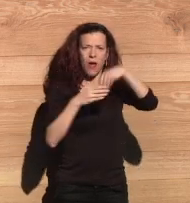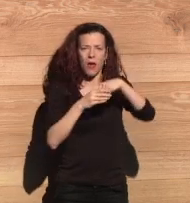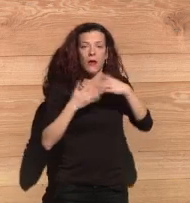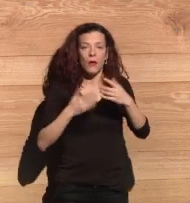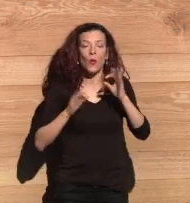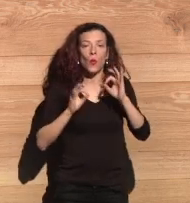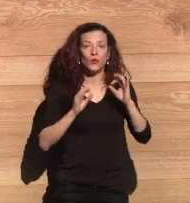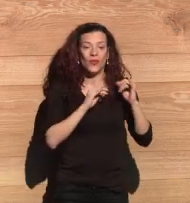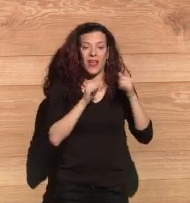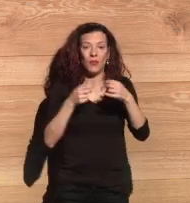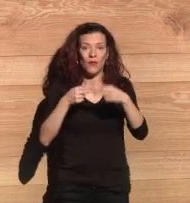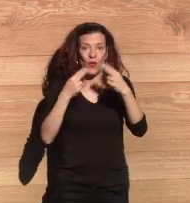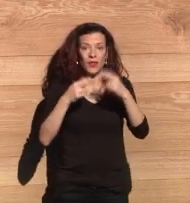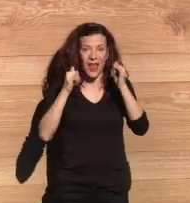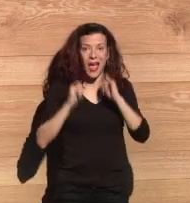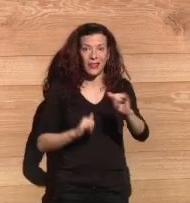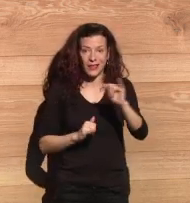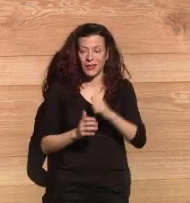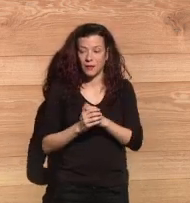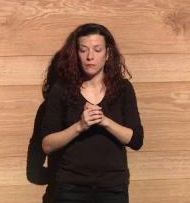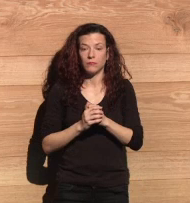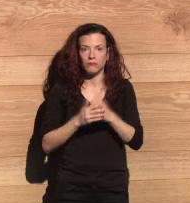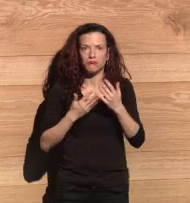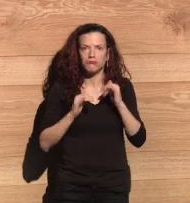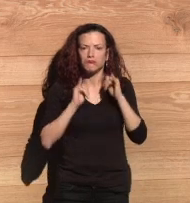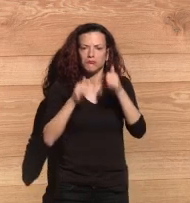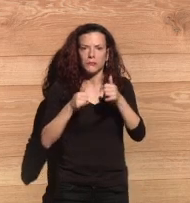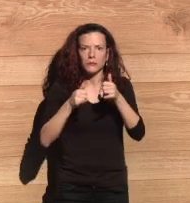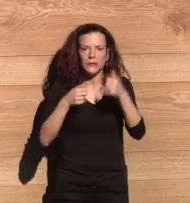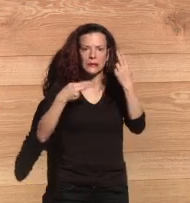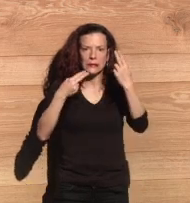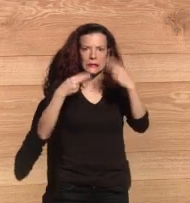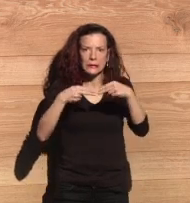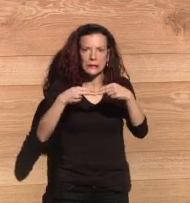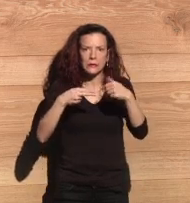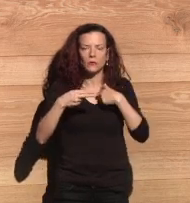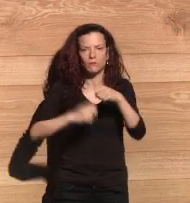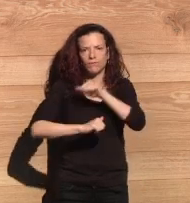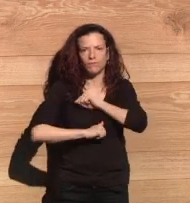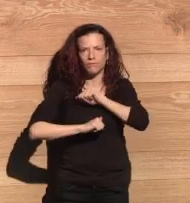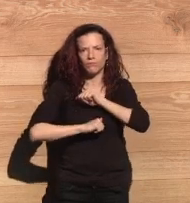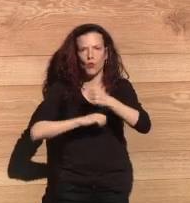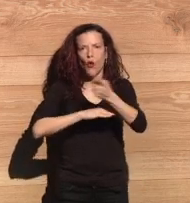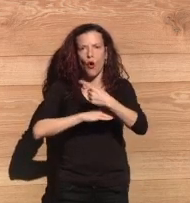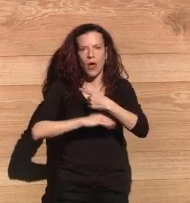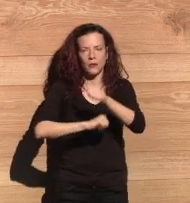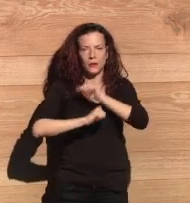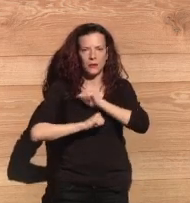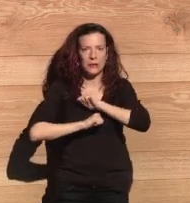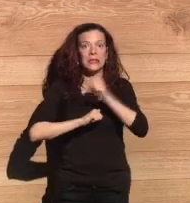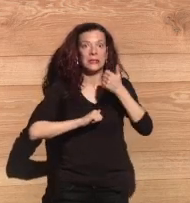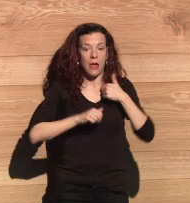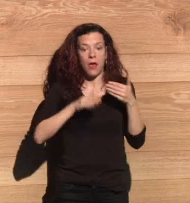llegamos a la frontera de Haití. Llegamos ahí, estaba cerrada, tuve que esperar unas horas,